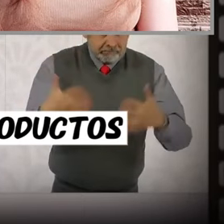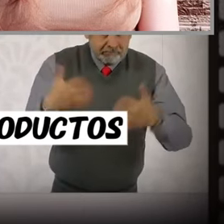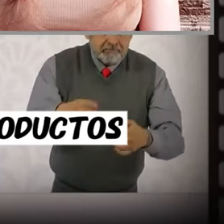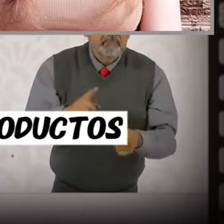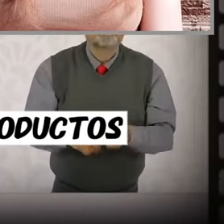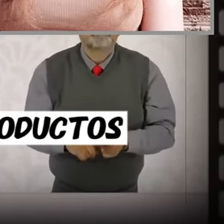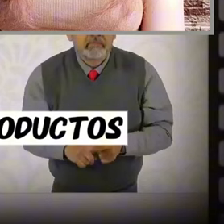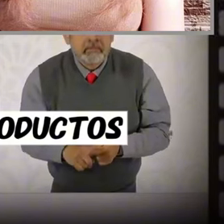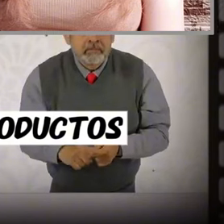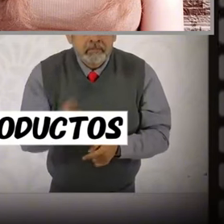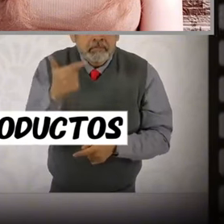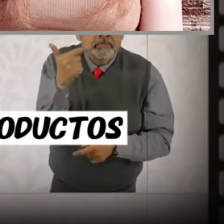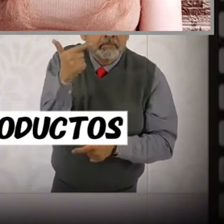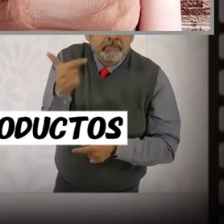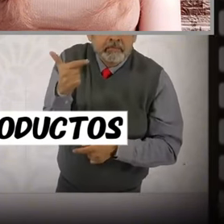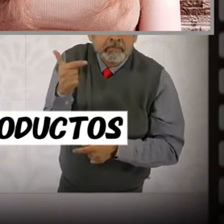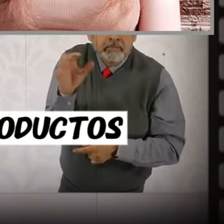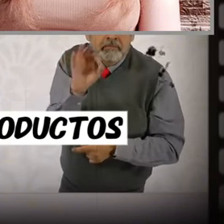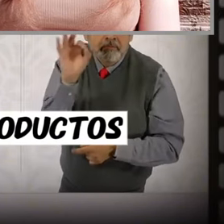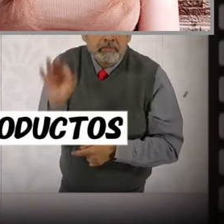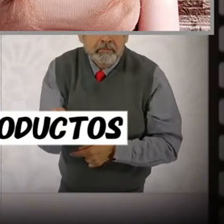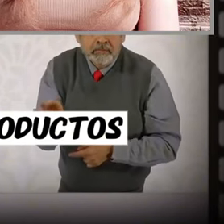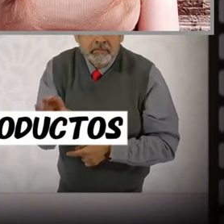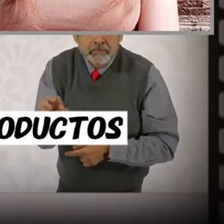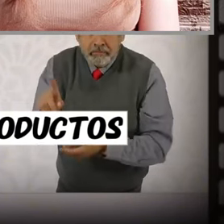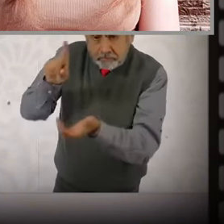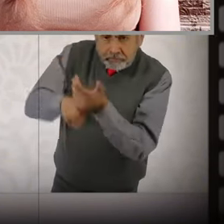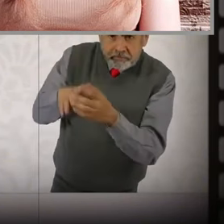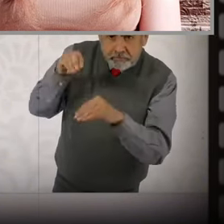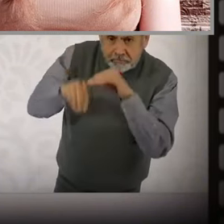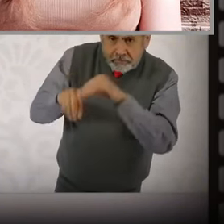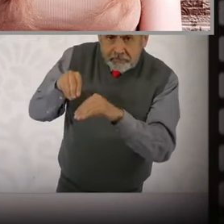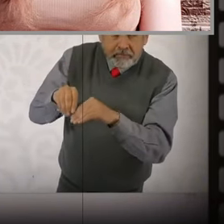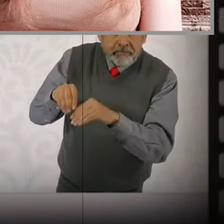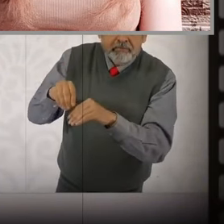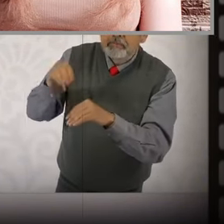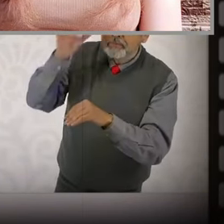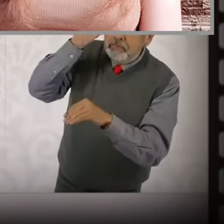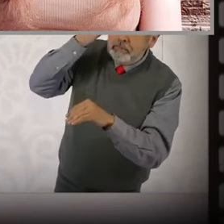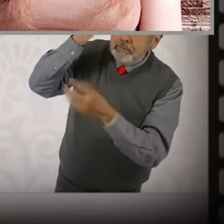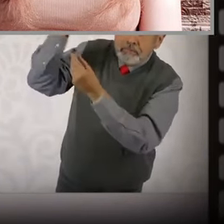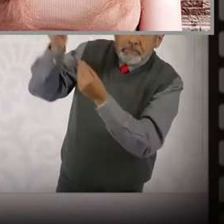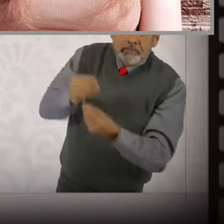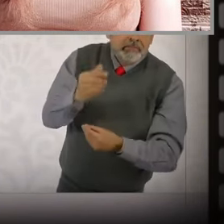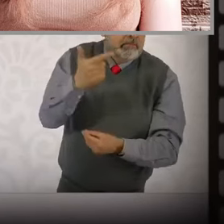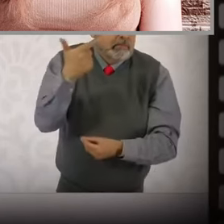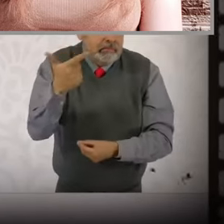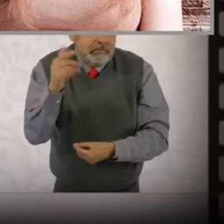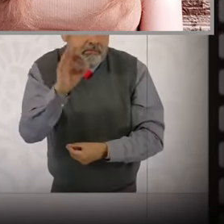solamente 7% de contenido de productos que vienen de China.